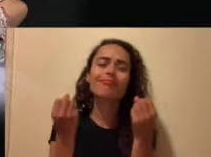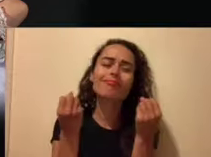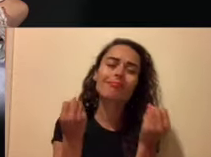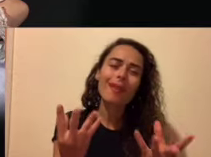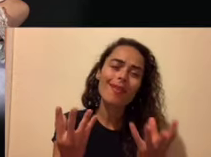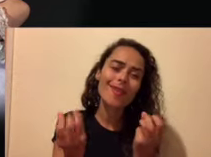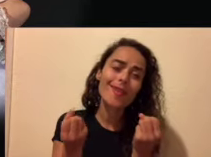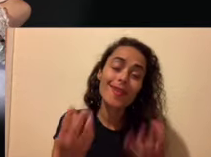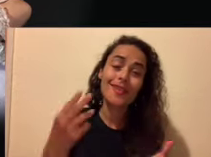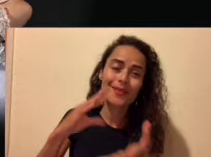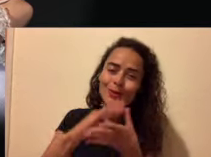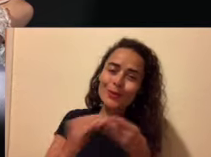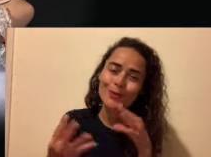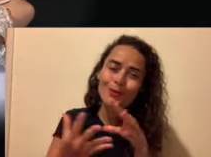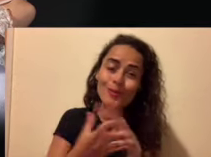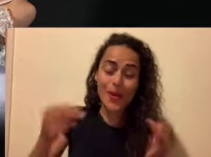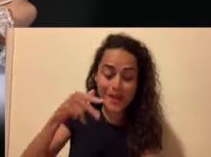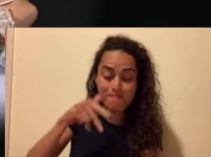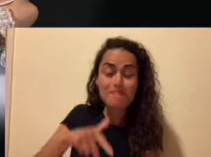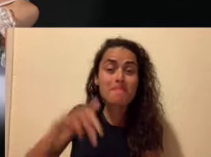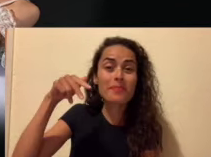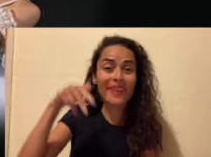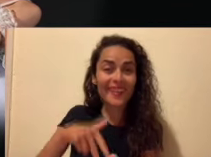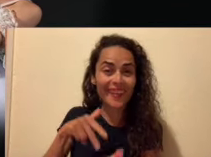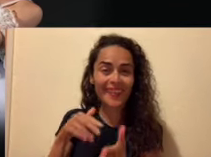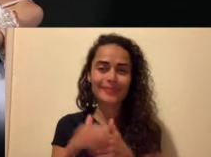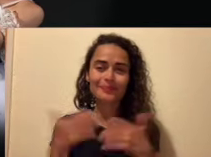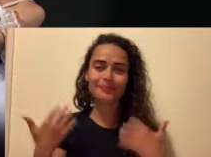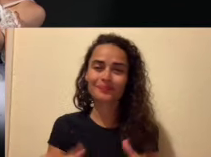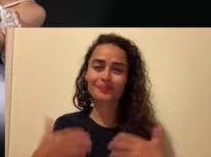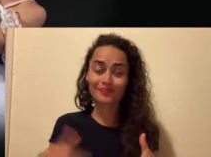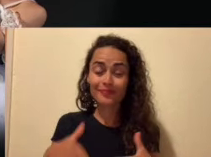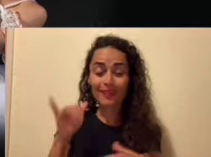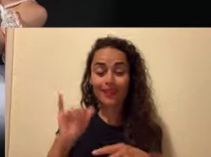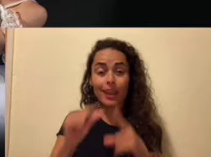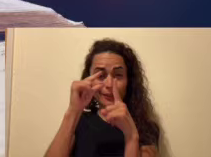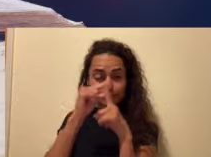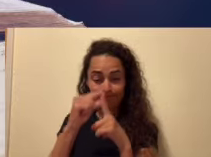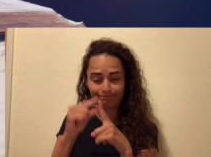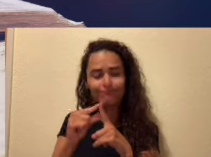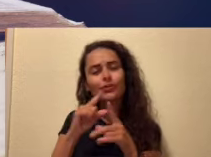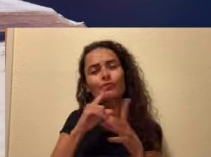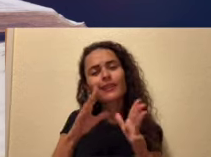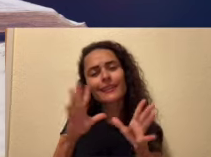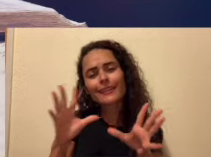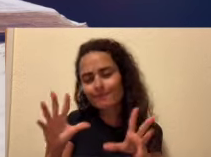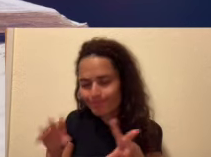For many story ballets, text serves as a main motivation for the choreography.